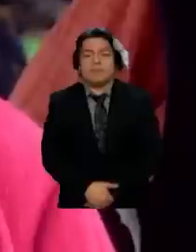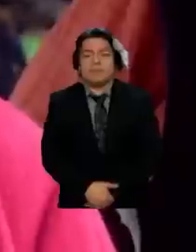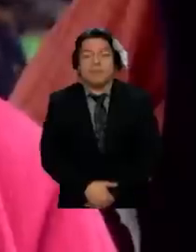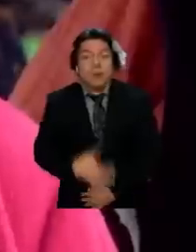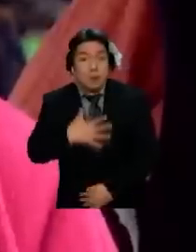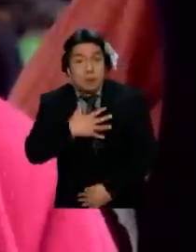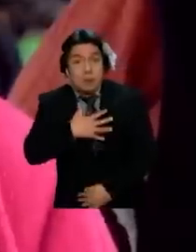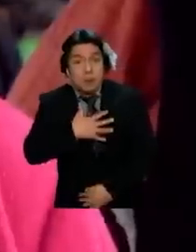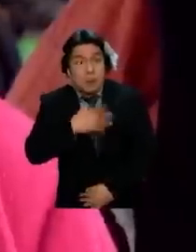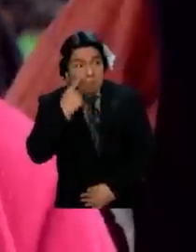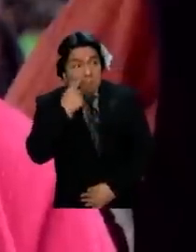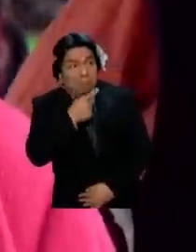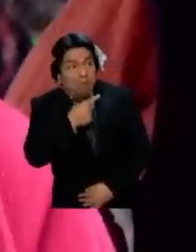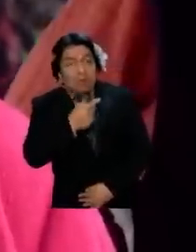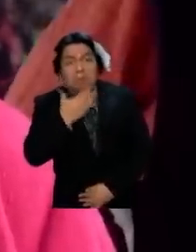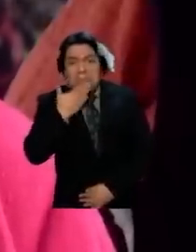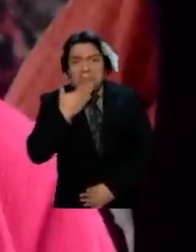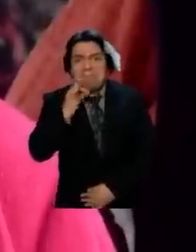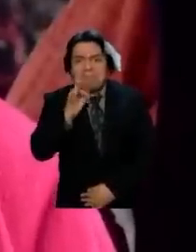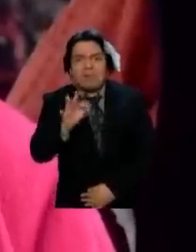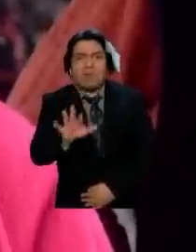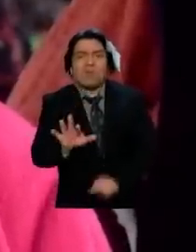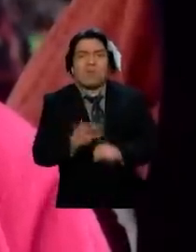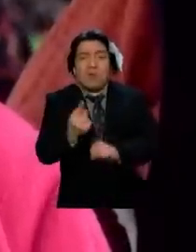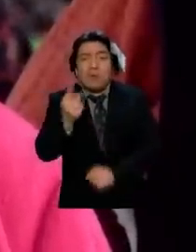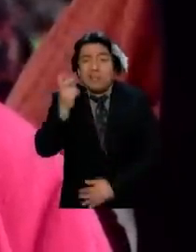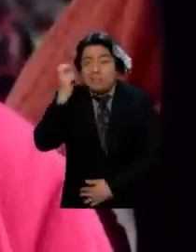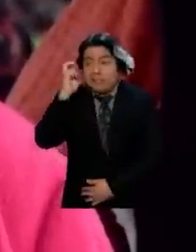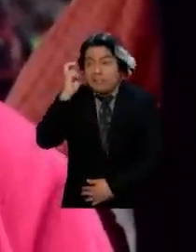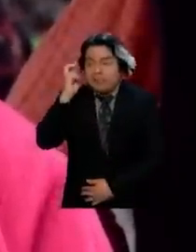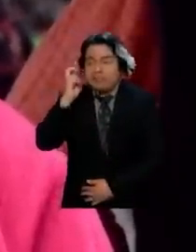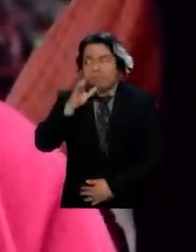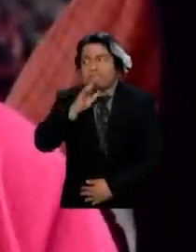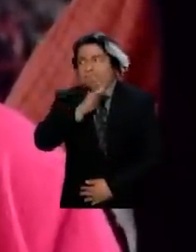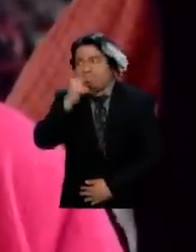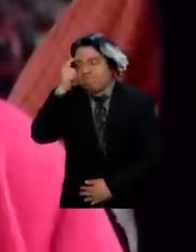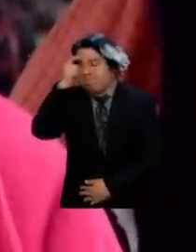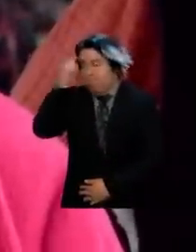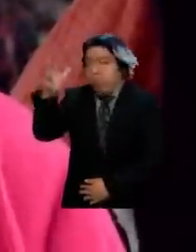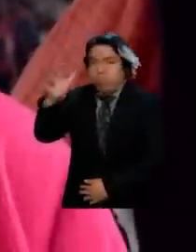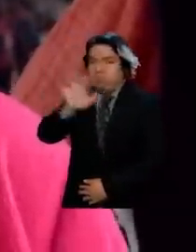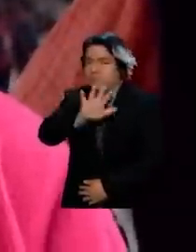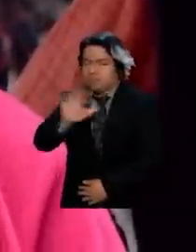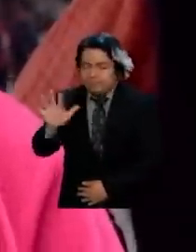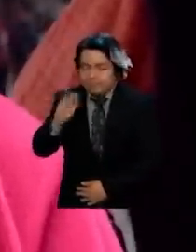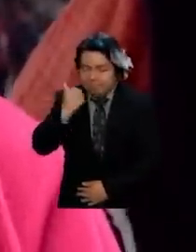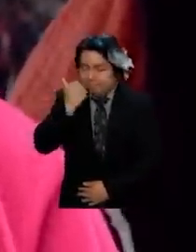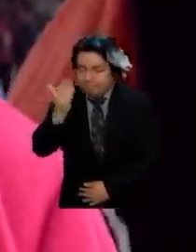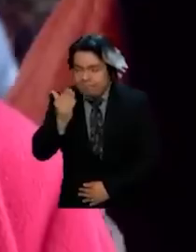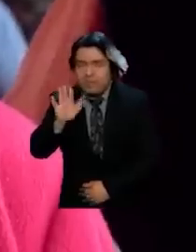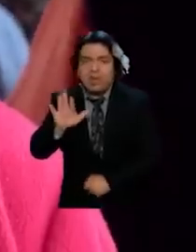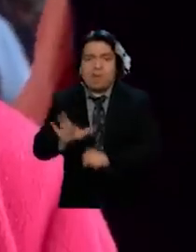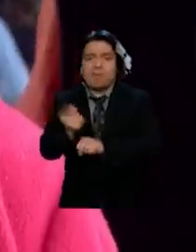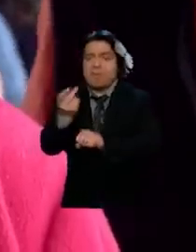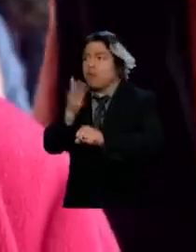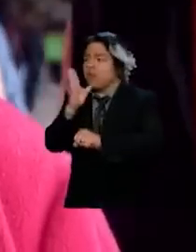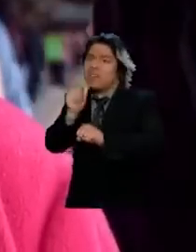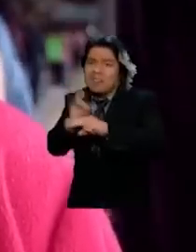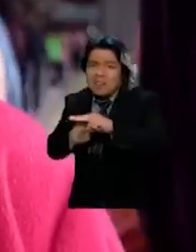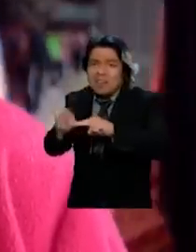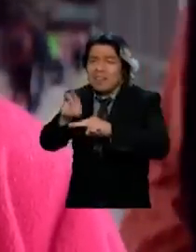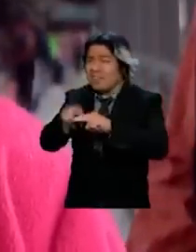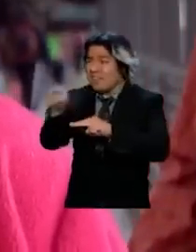Pues que está muy bien, porque los micros ya nos tienen hasta el boquete, porque no nos dejan pasar,